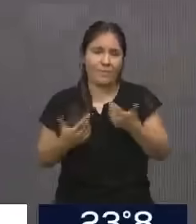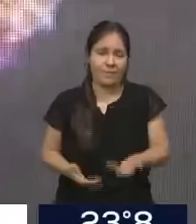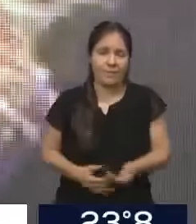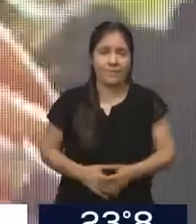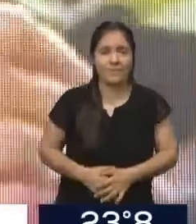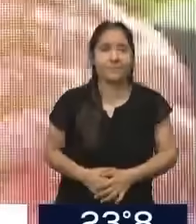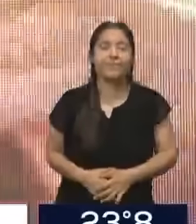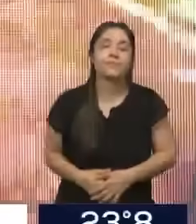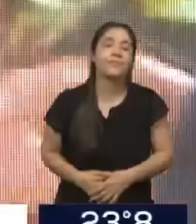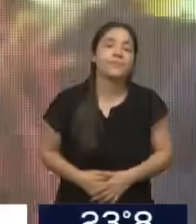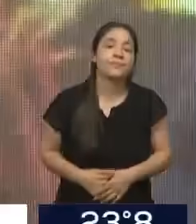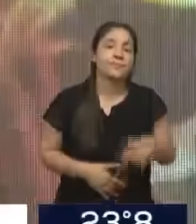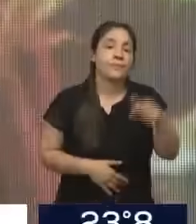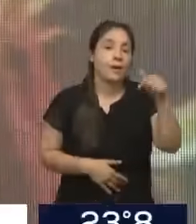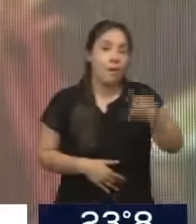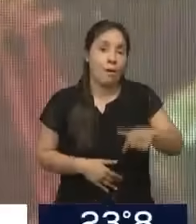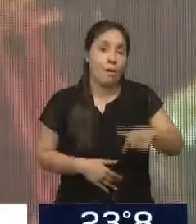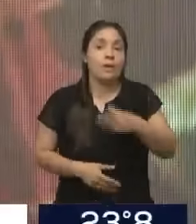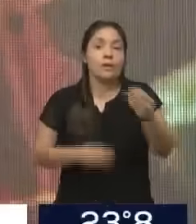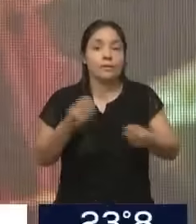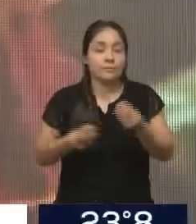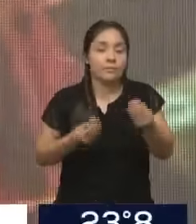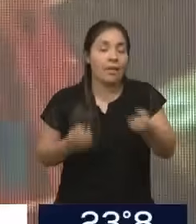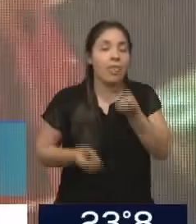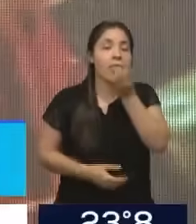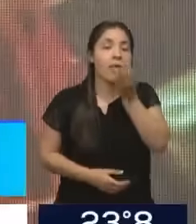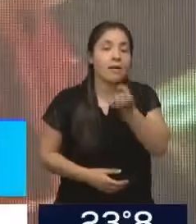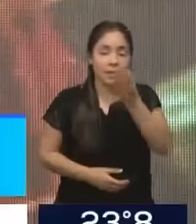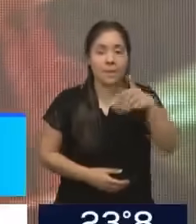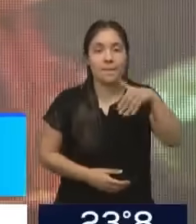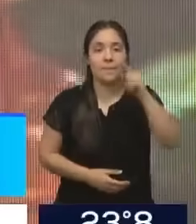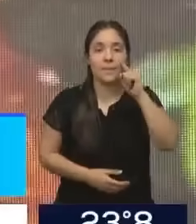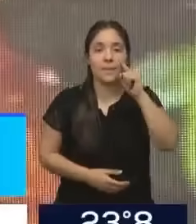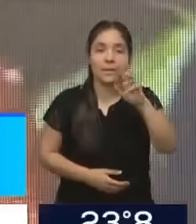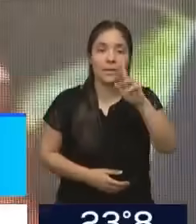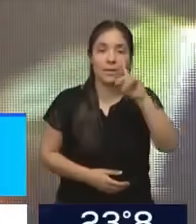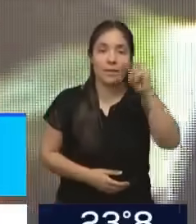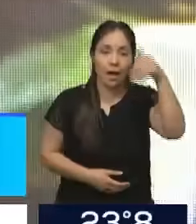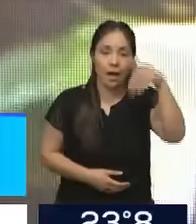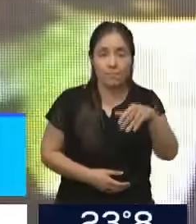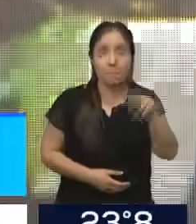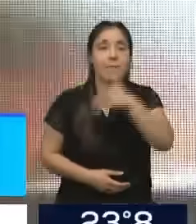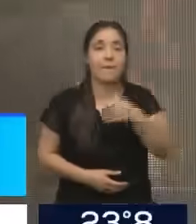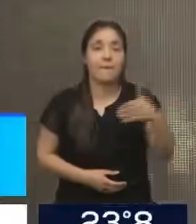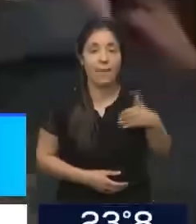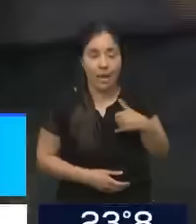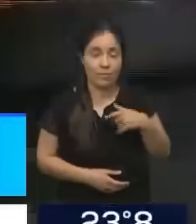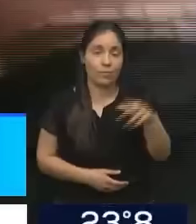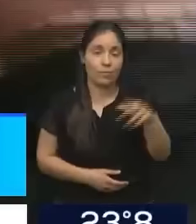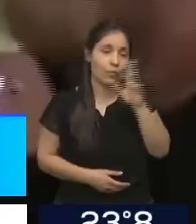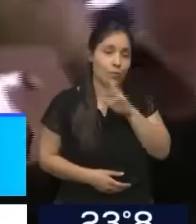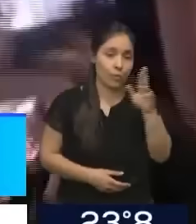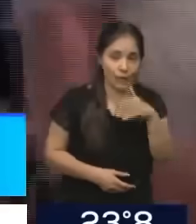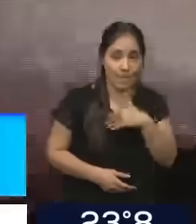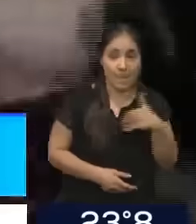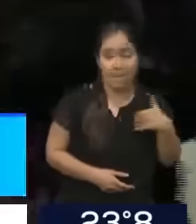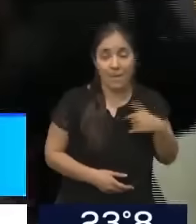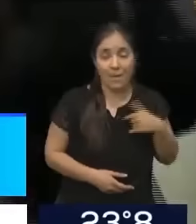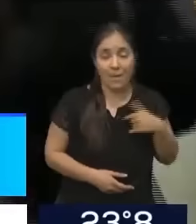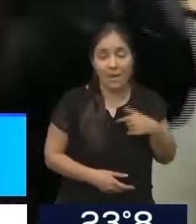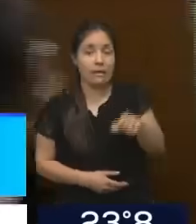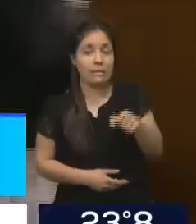Bueno, la noticia del día de hoy fue la declaración de Emilia Verdugo, la mamá de Fabiola Yáñez, ante el fiscal Ramiro González, que